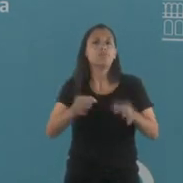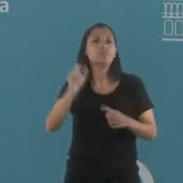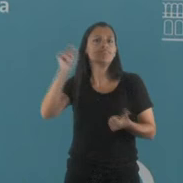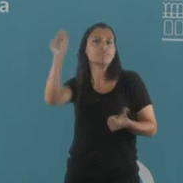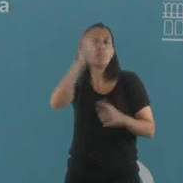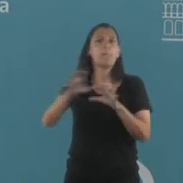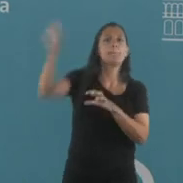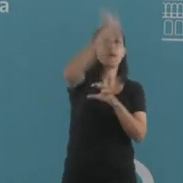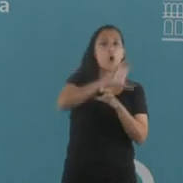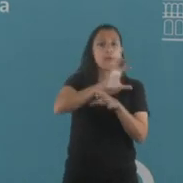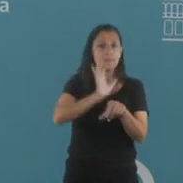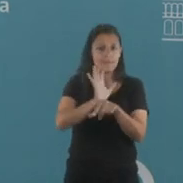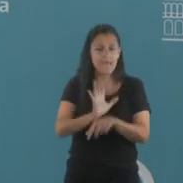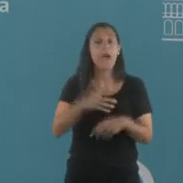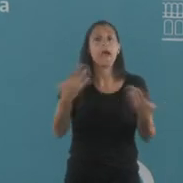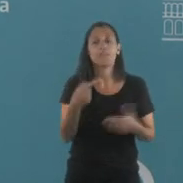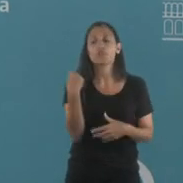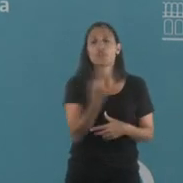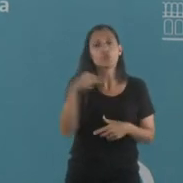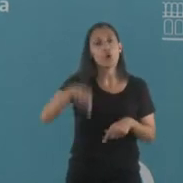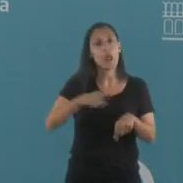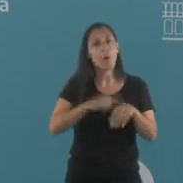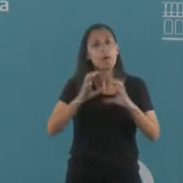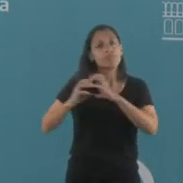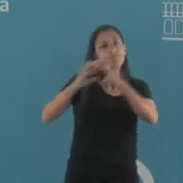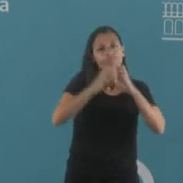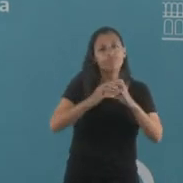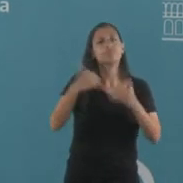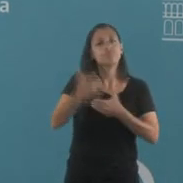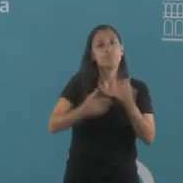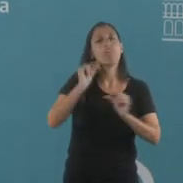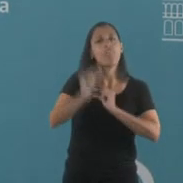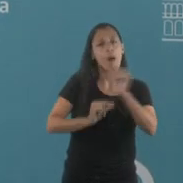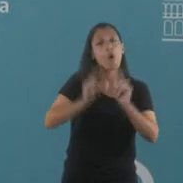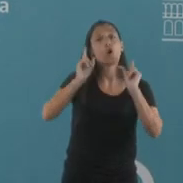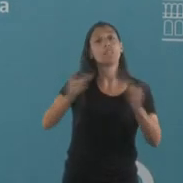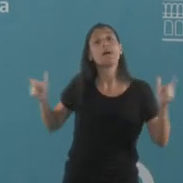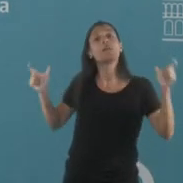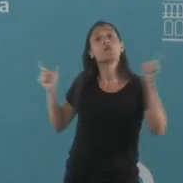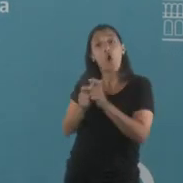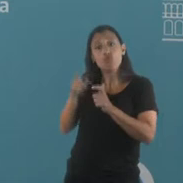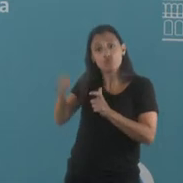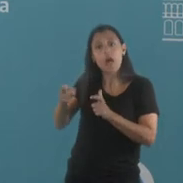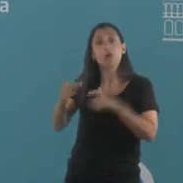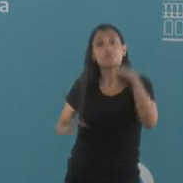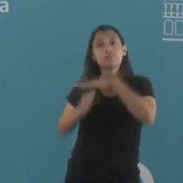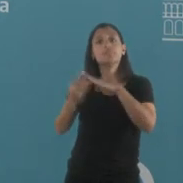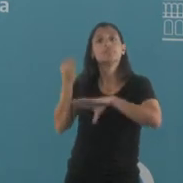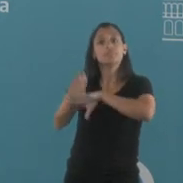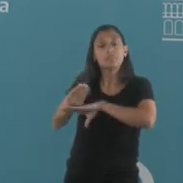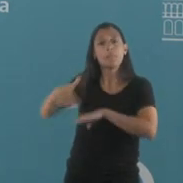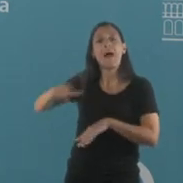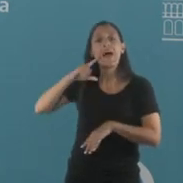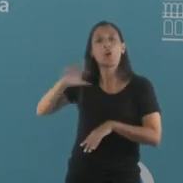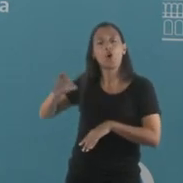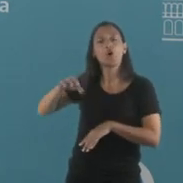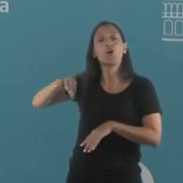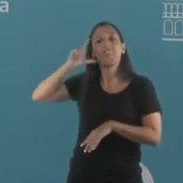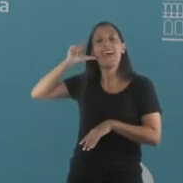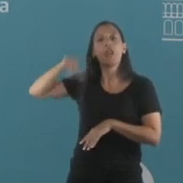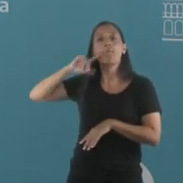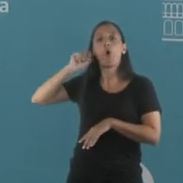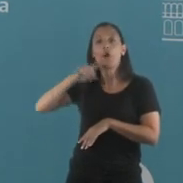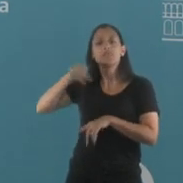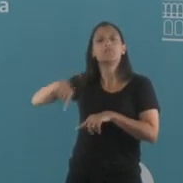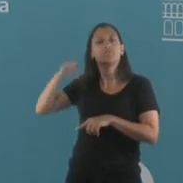del diálogo federal que estamos llevando adelante y que está llevando adelante el Consejo que preside Mercedes Marco del Pont para pensar una